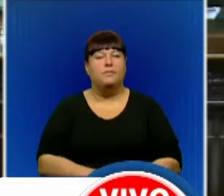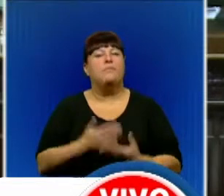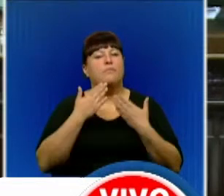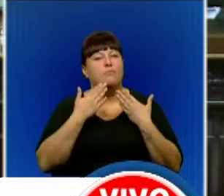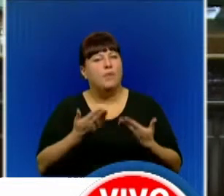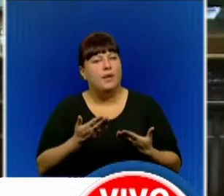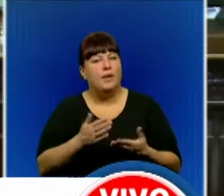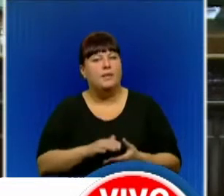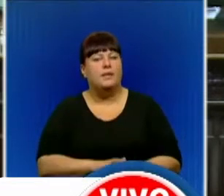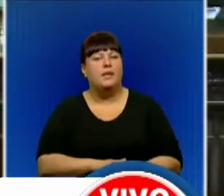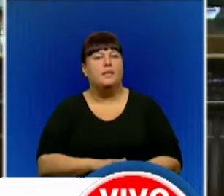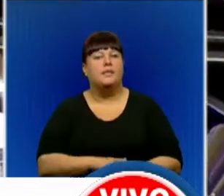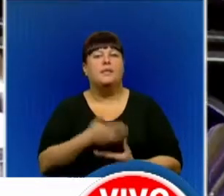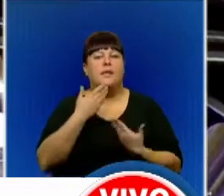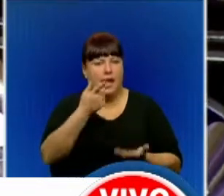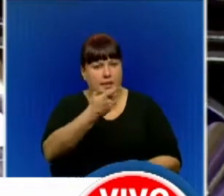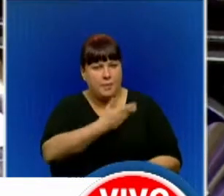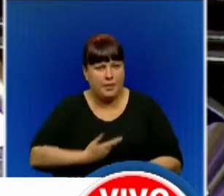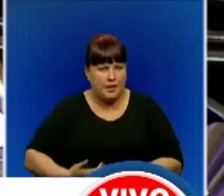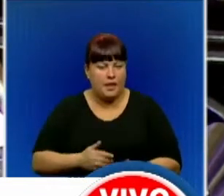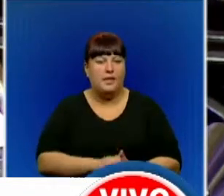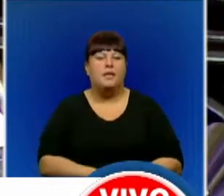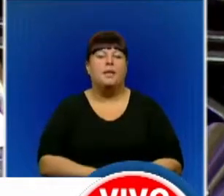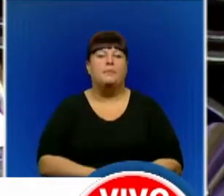Gracias. Gracias, señor presidente.